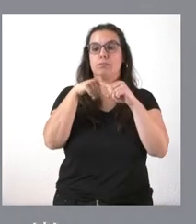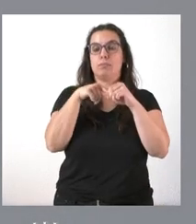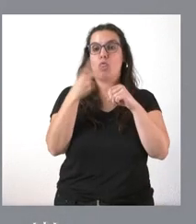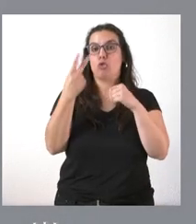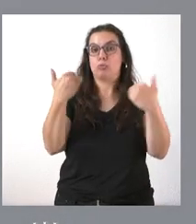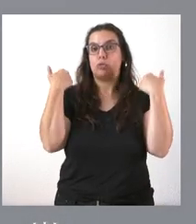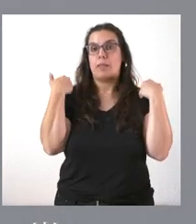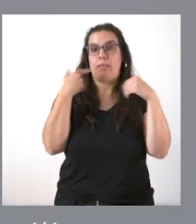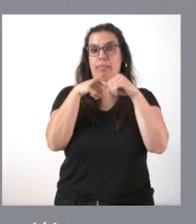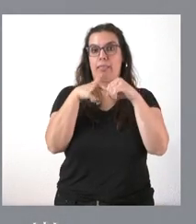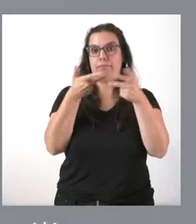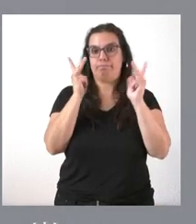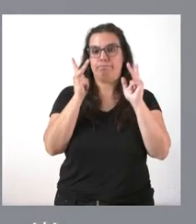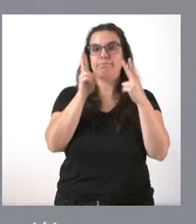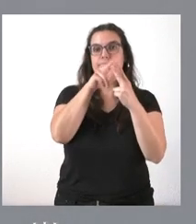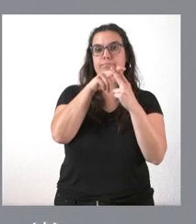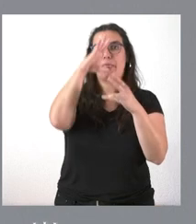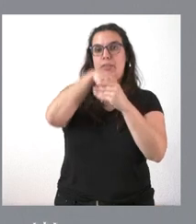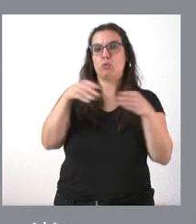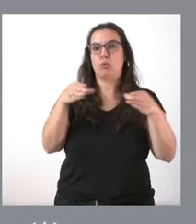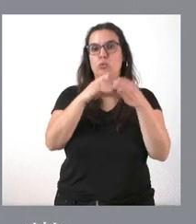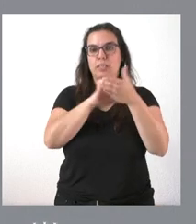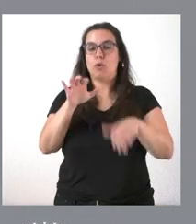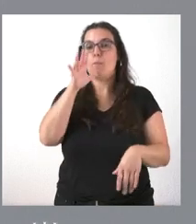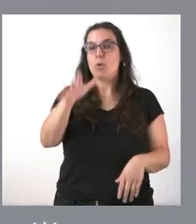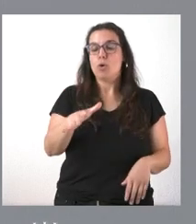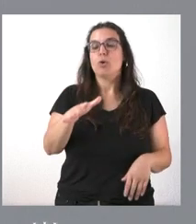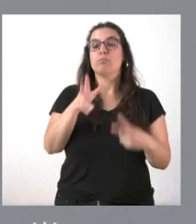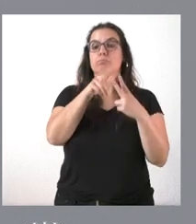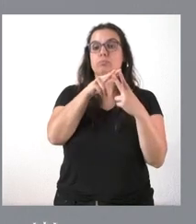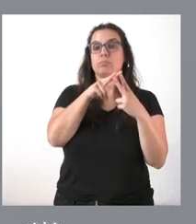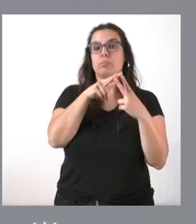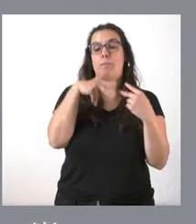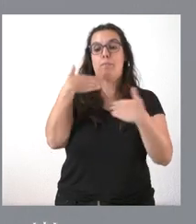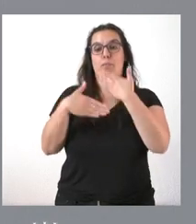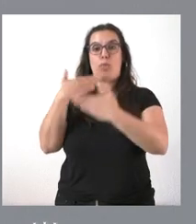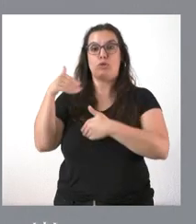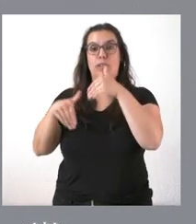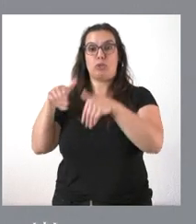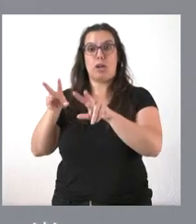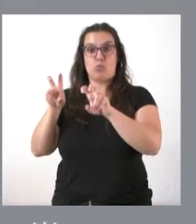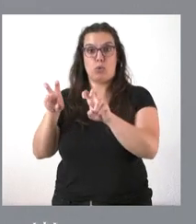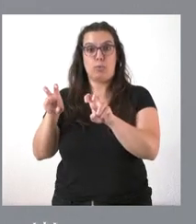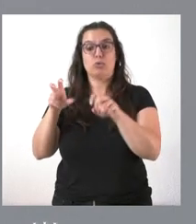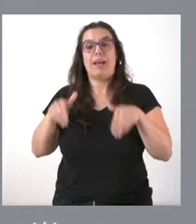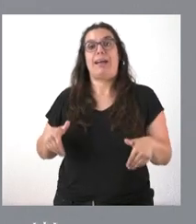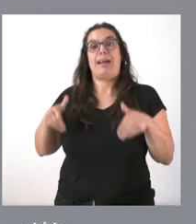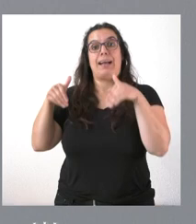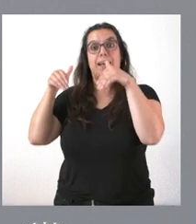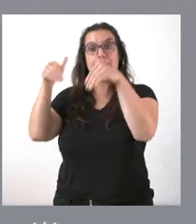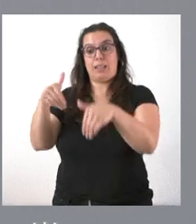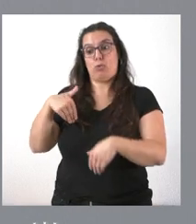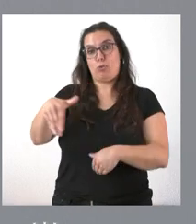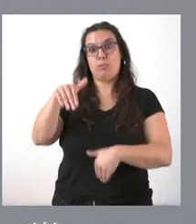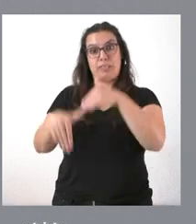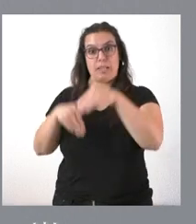responsabilidades en el ámbito de la junta de Castilla y león como consecuencia del nuevo proceso electoral a ser candidatos en estas